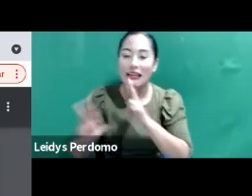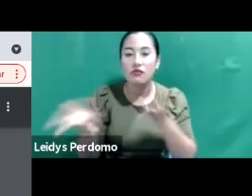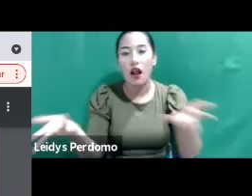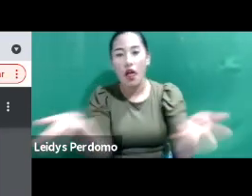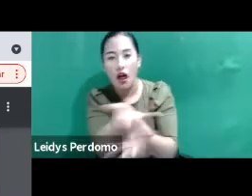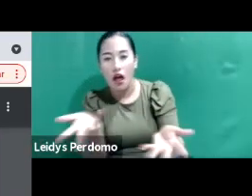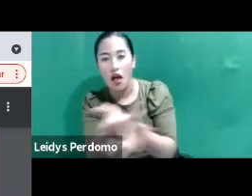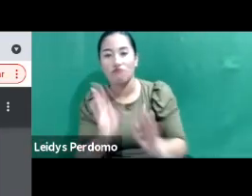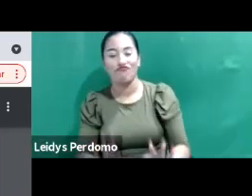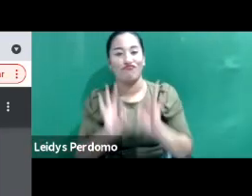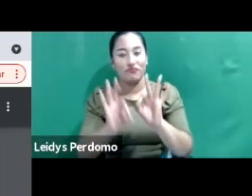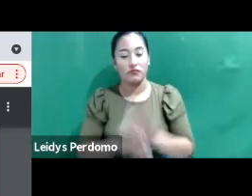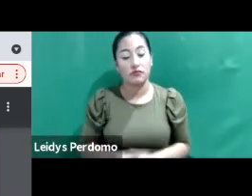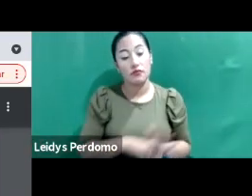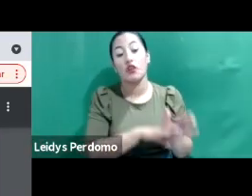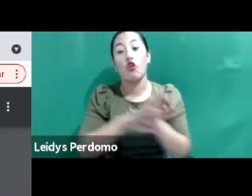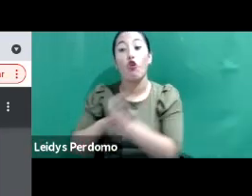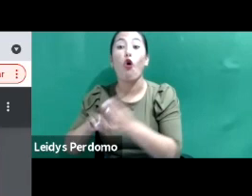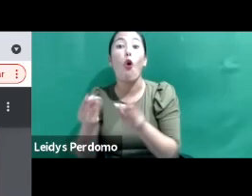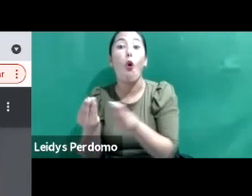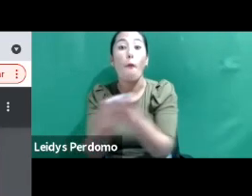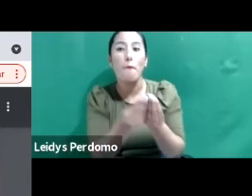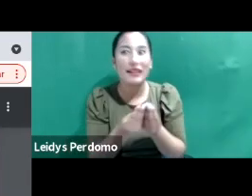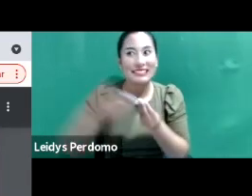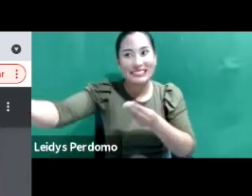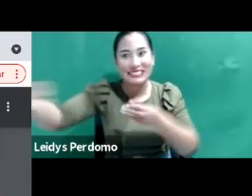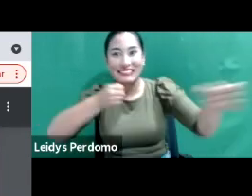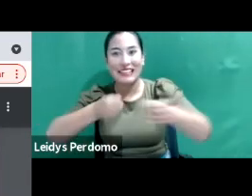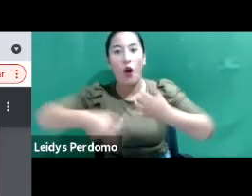juegos con sus compañeros de forma paulatina para que empiece a socializar,